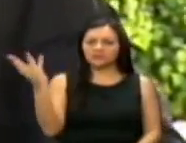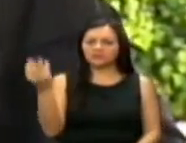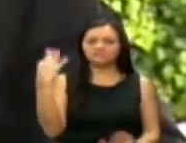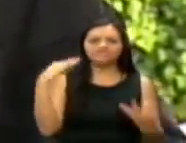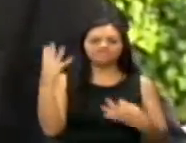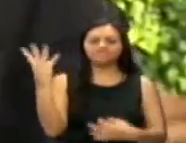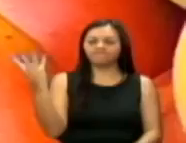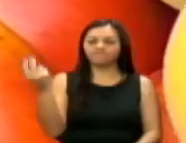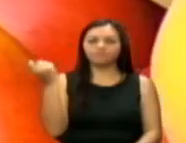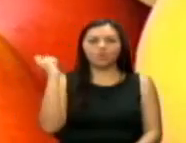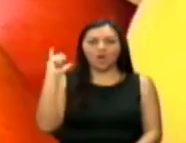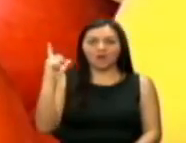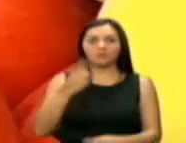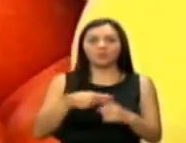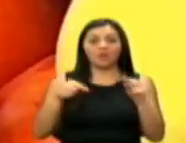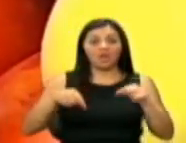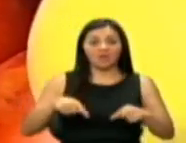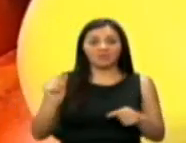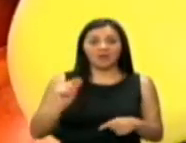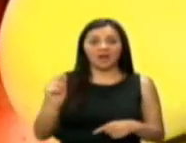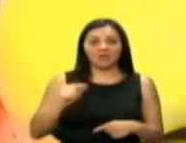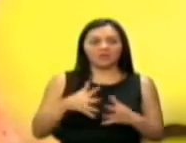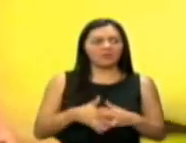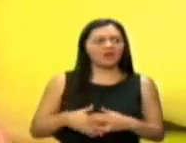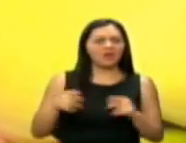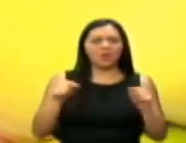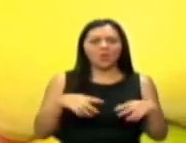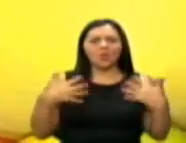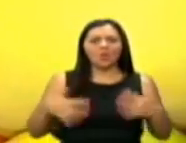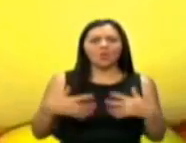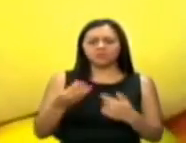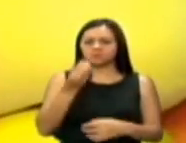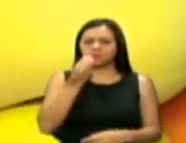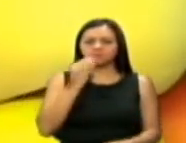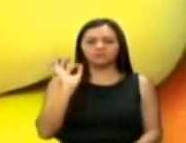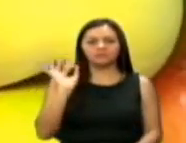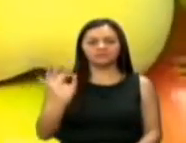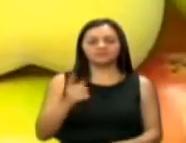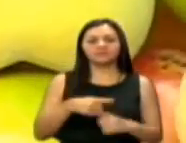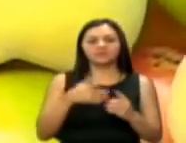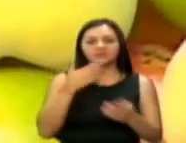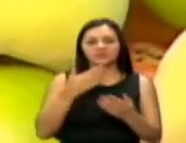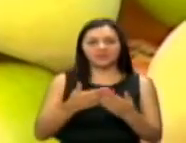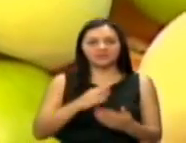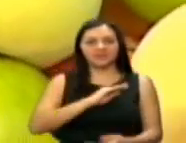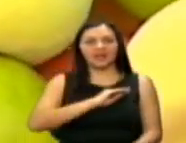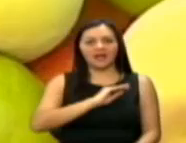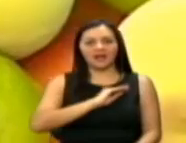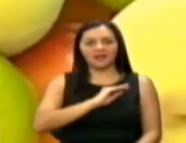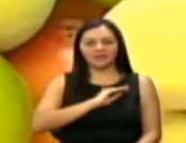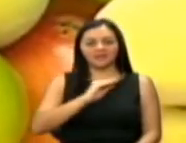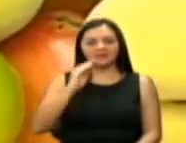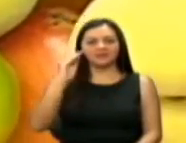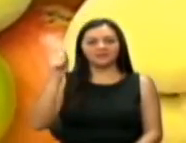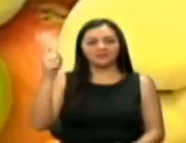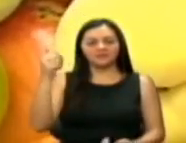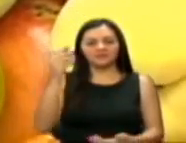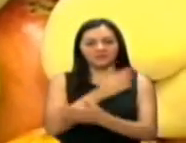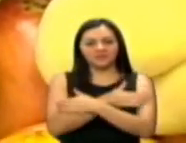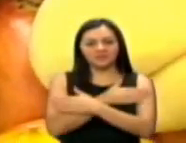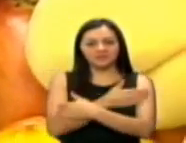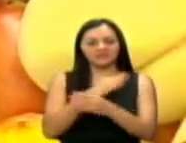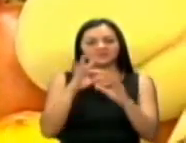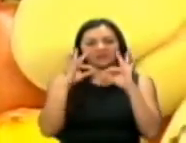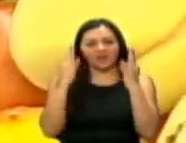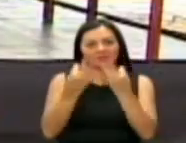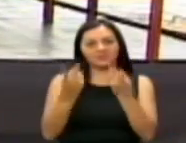es la riqueza, la bondad de nuestra naturaleza. Muchísimas gracias, señor alcalde, y felicitaciones. Me estuvo recibiendo y qué linda familia que tiene.